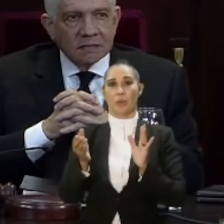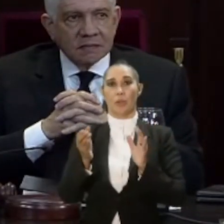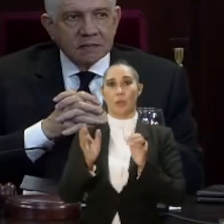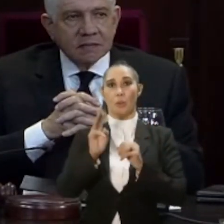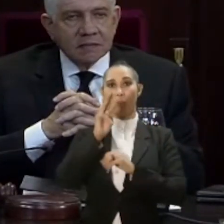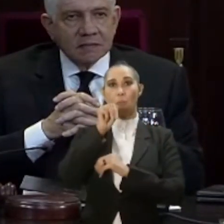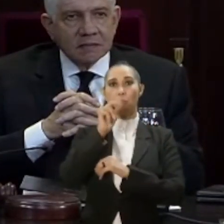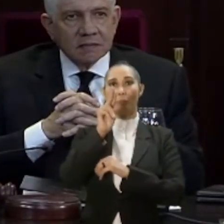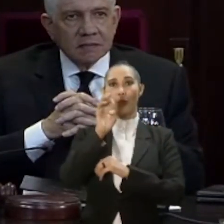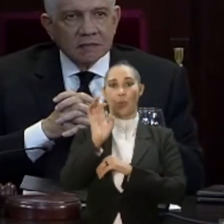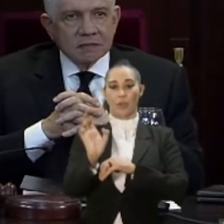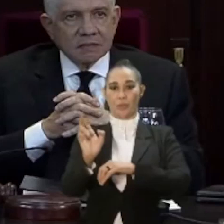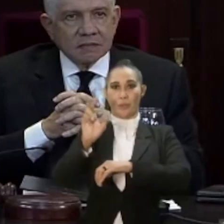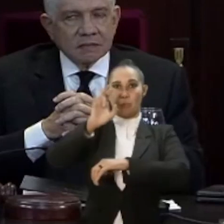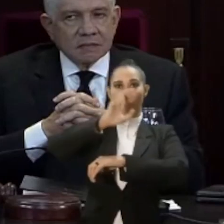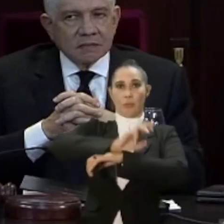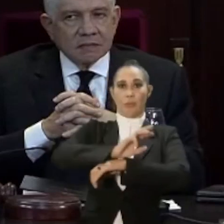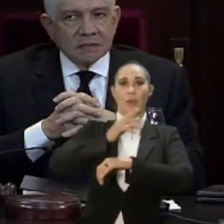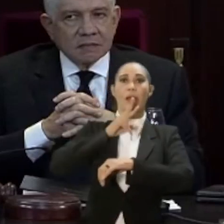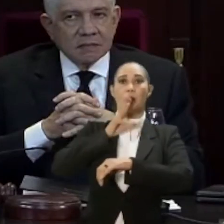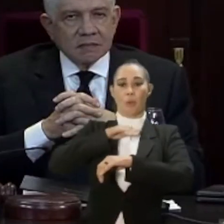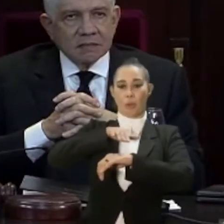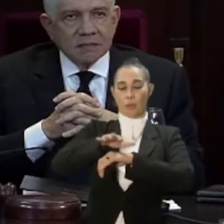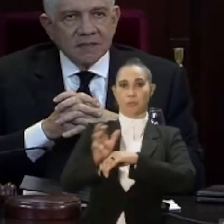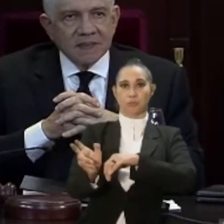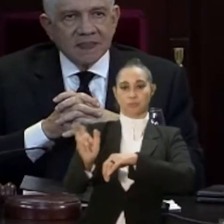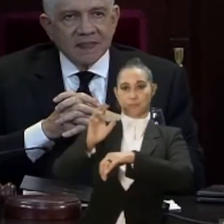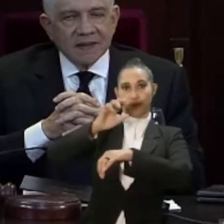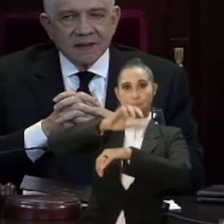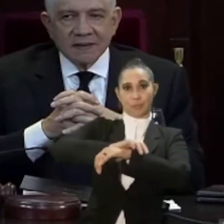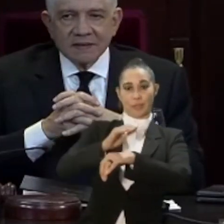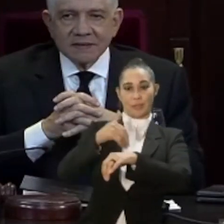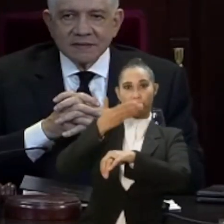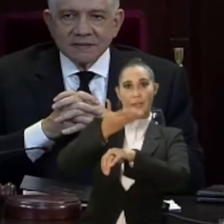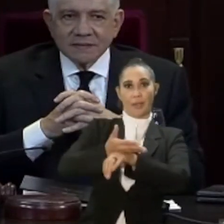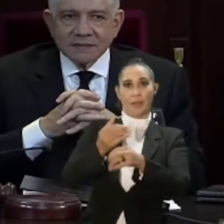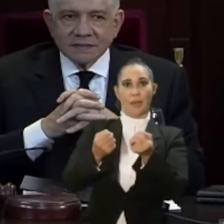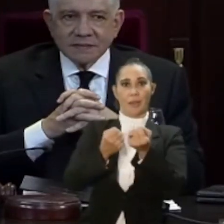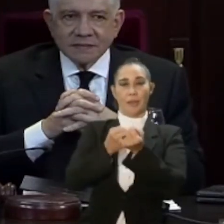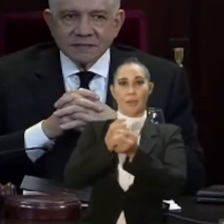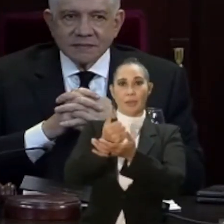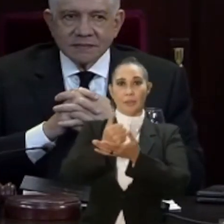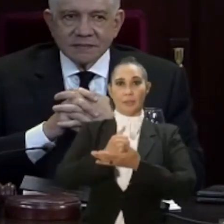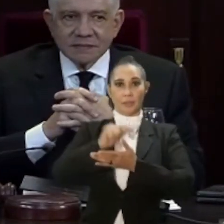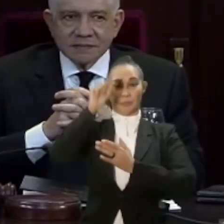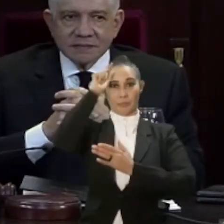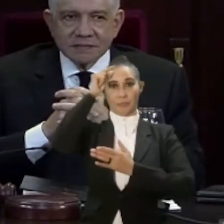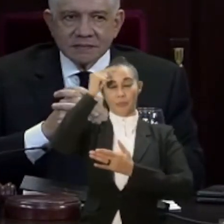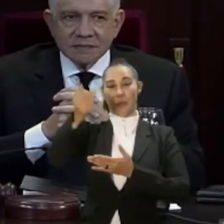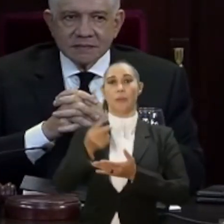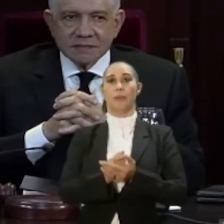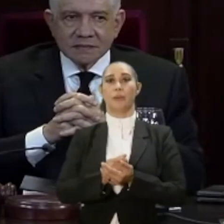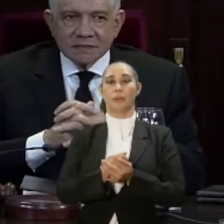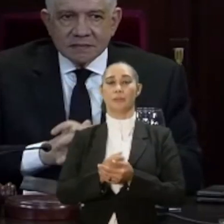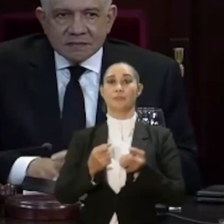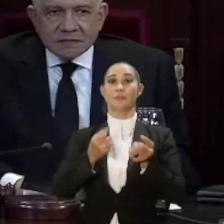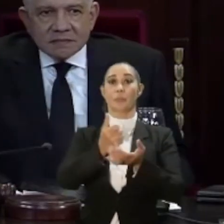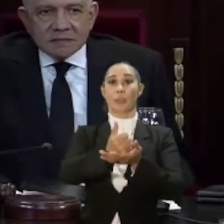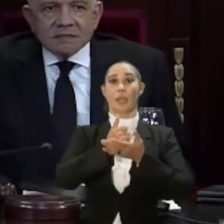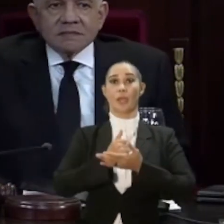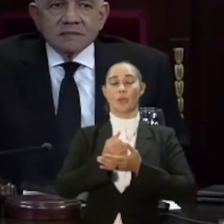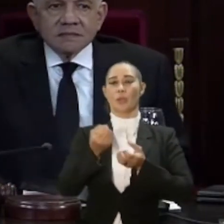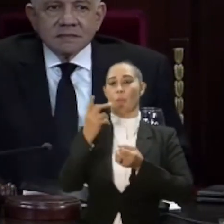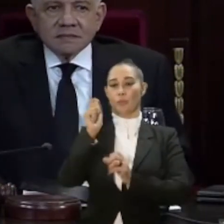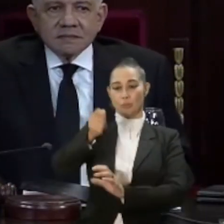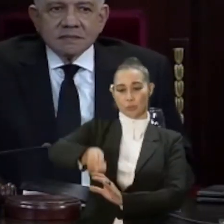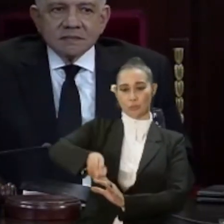de nuestro país que por décadas estaban esperando la ayuda del gobierno, impactando en la calidad de vida de cientos de